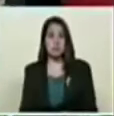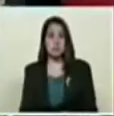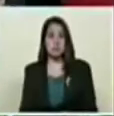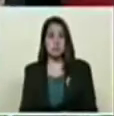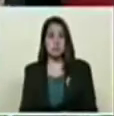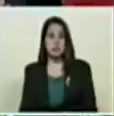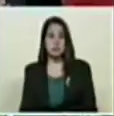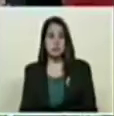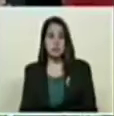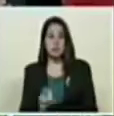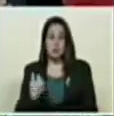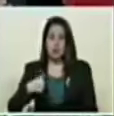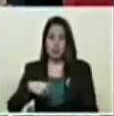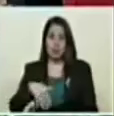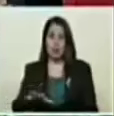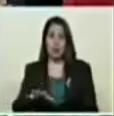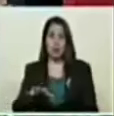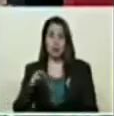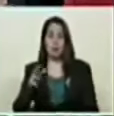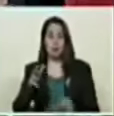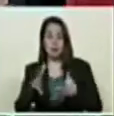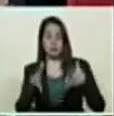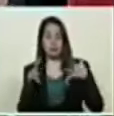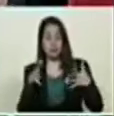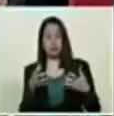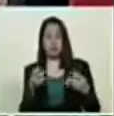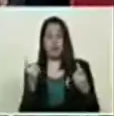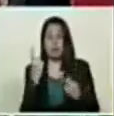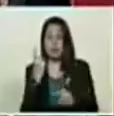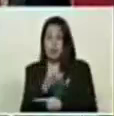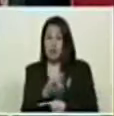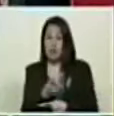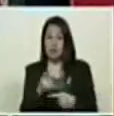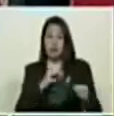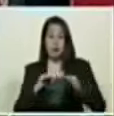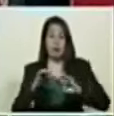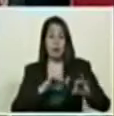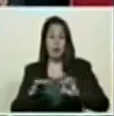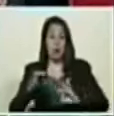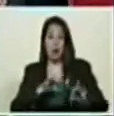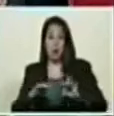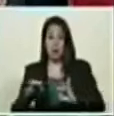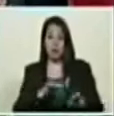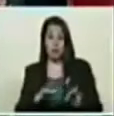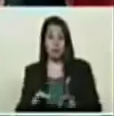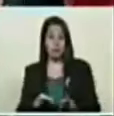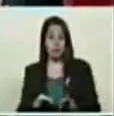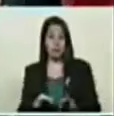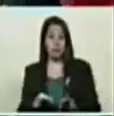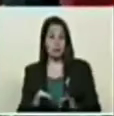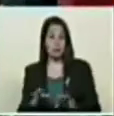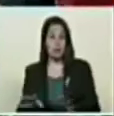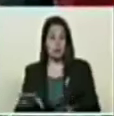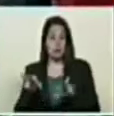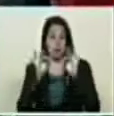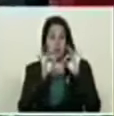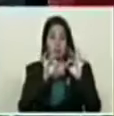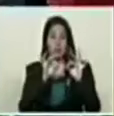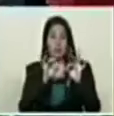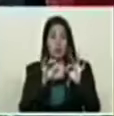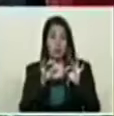y la próxima victoria, tenemos que prepararnos para las